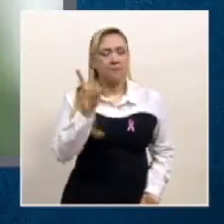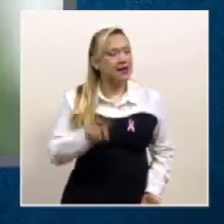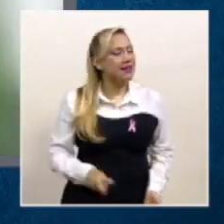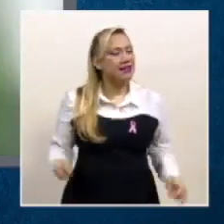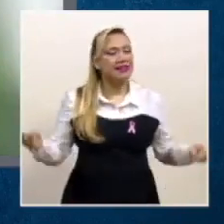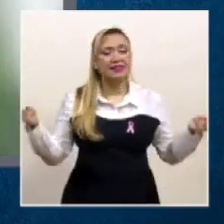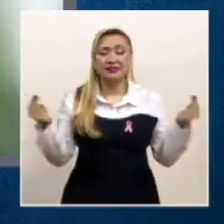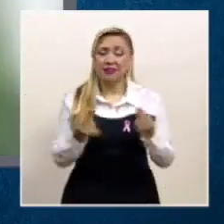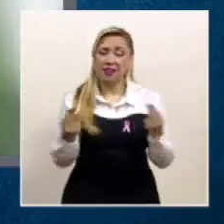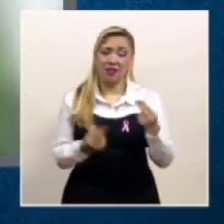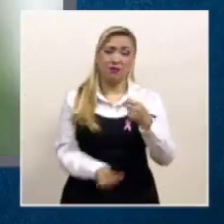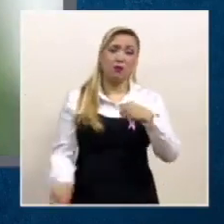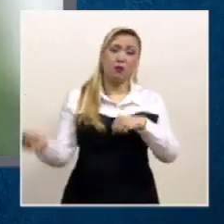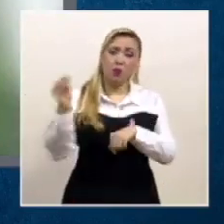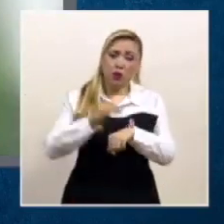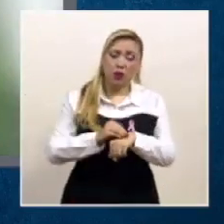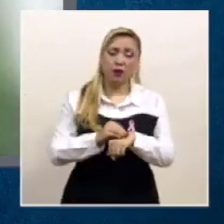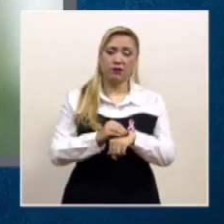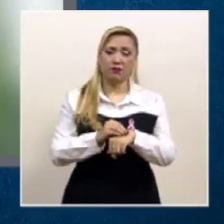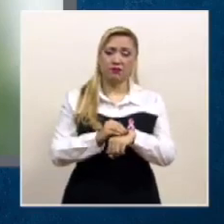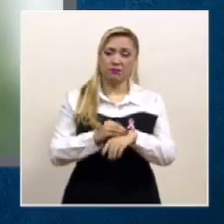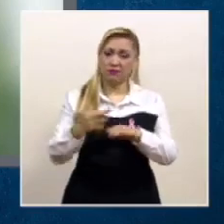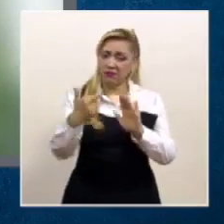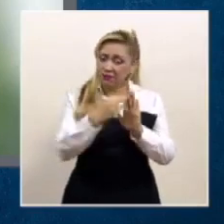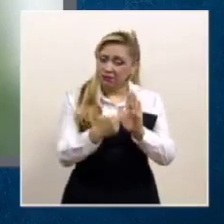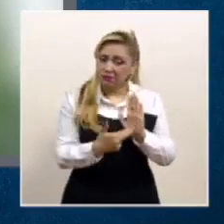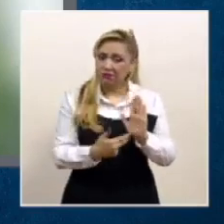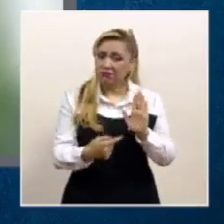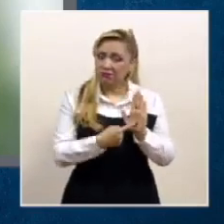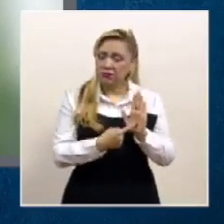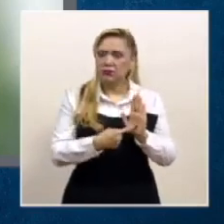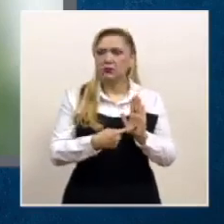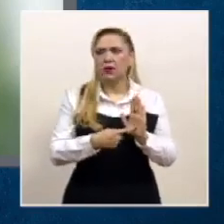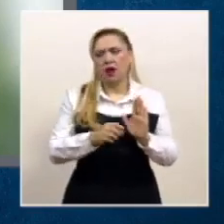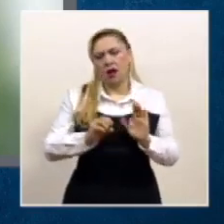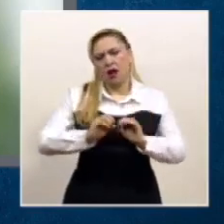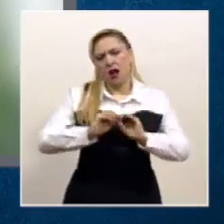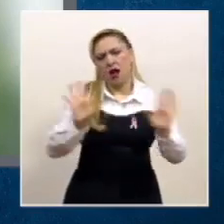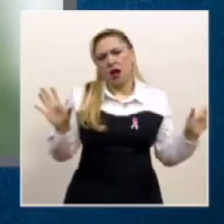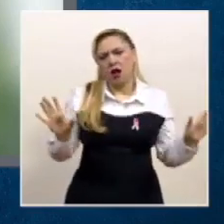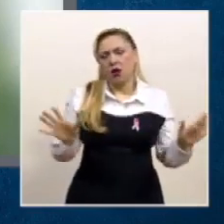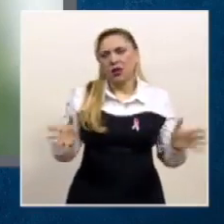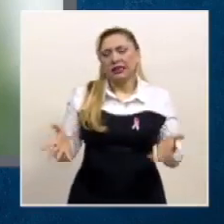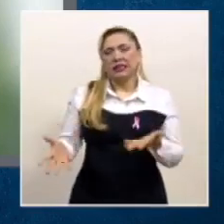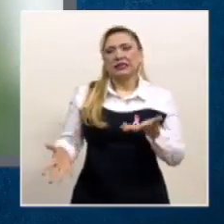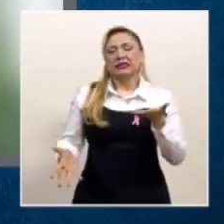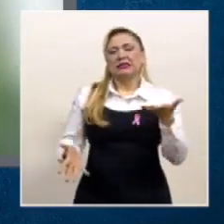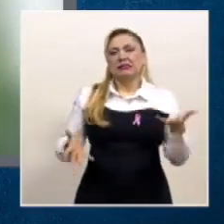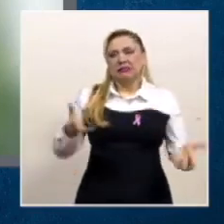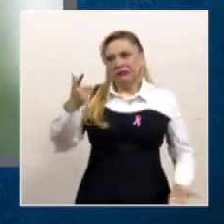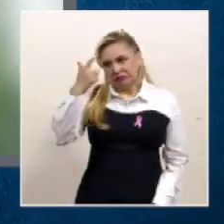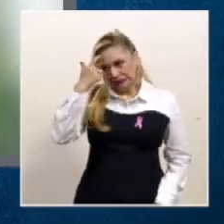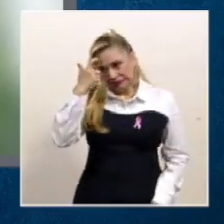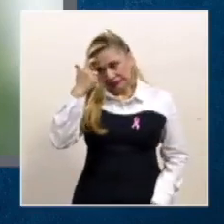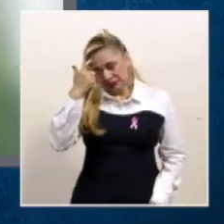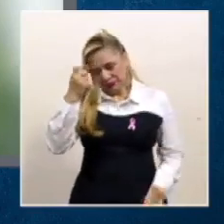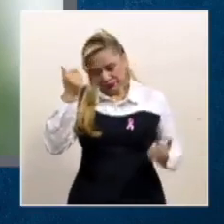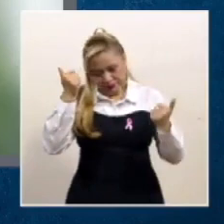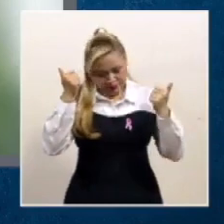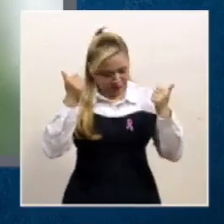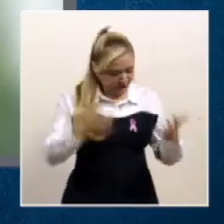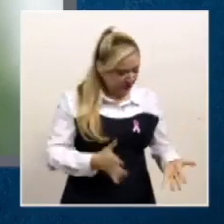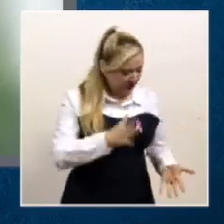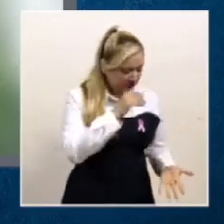de establecer estos ajustes siempre y cuando no causen una desproporcionada e indebida carga, ¿no?